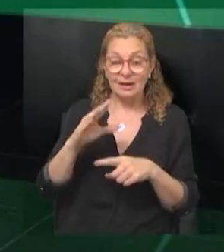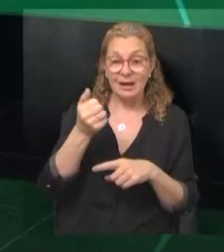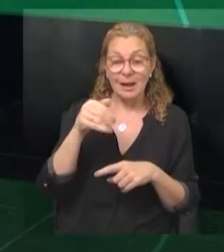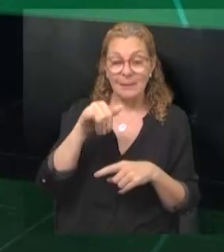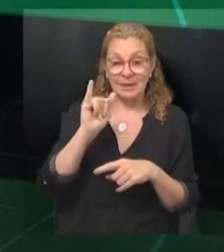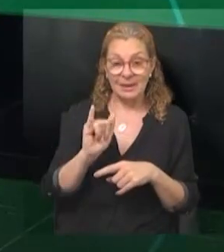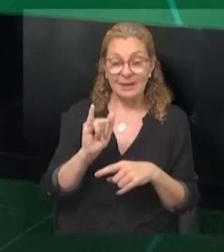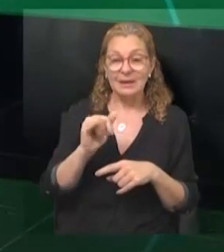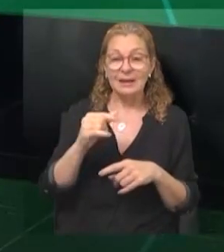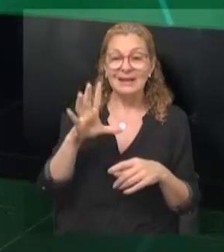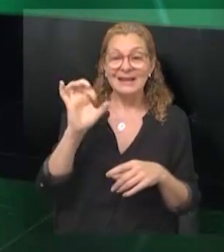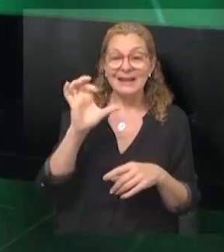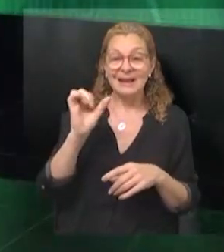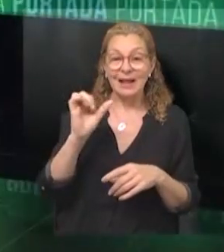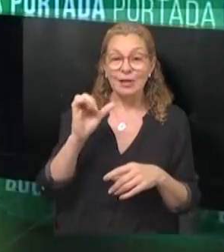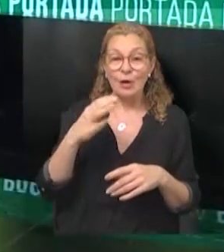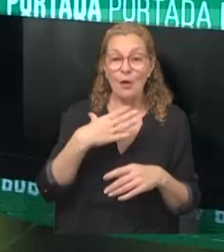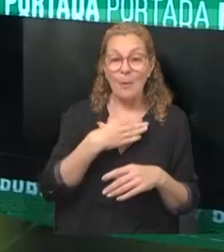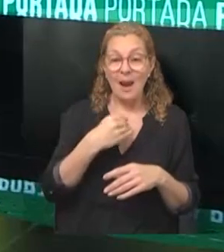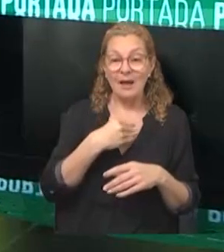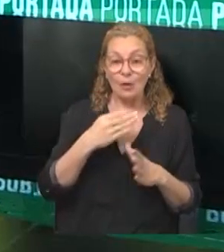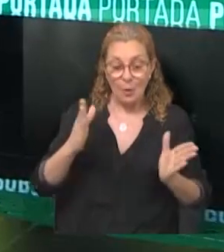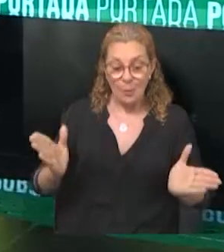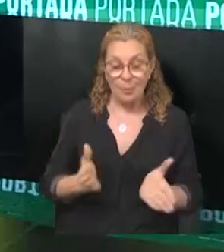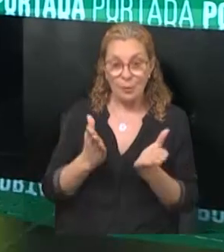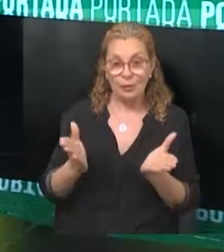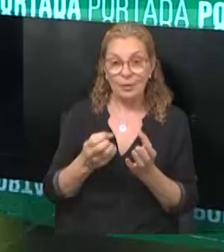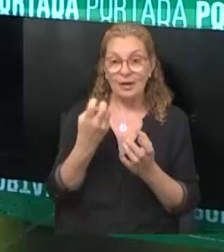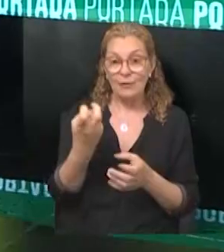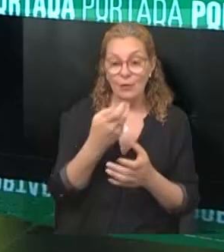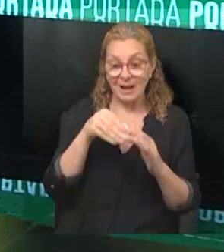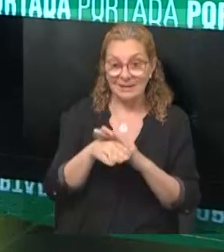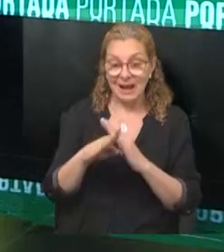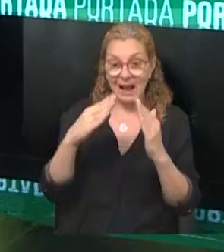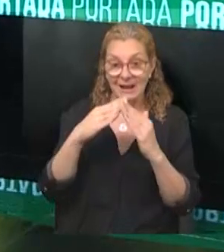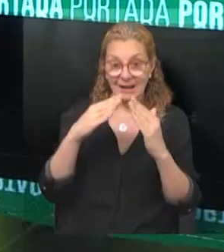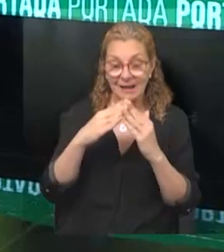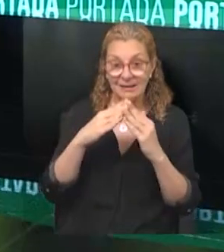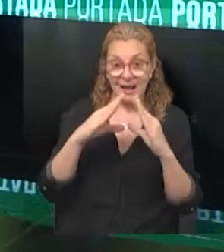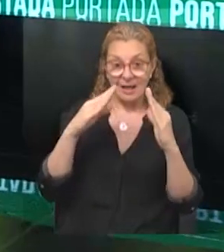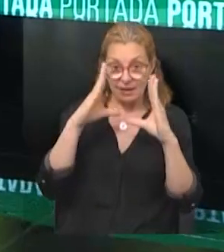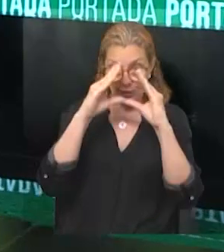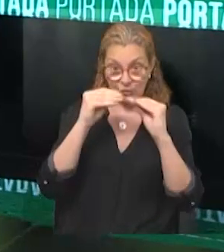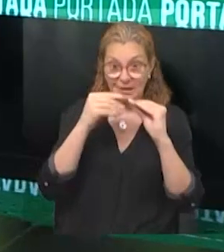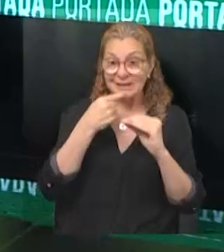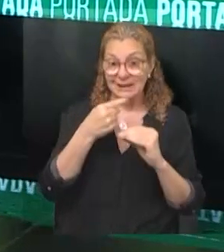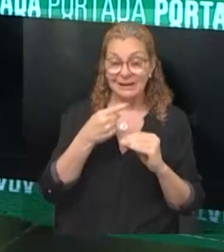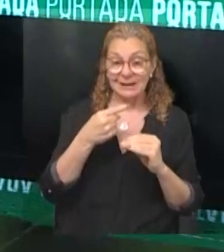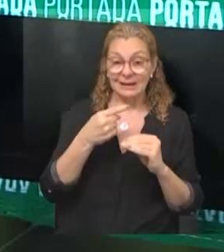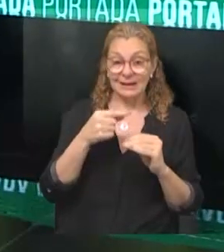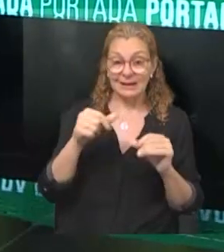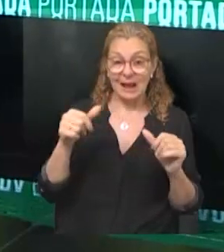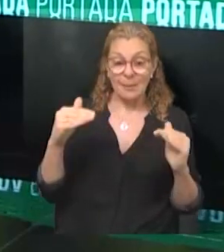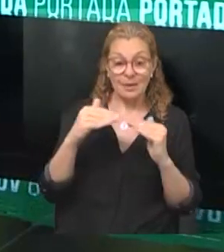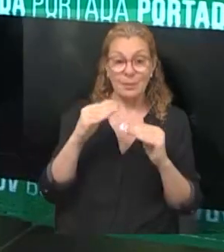senador nacionalista e impulsor del plebiscito que busca habilitar los allanamientos nocturnos en los hogares que se hará en